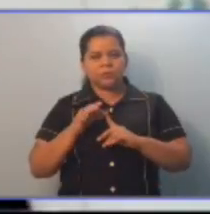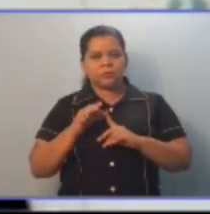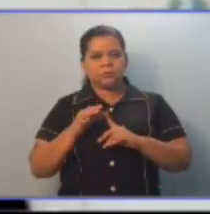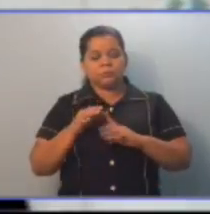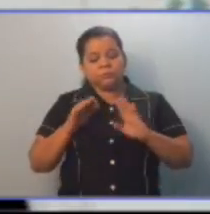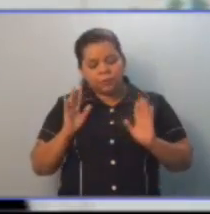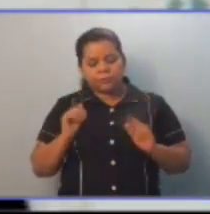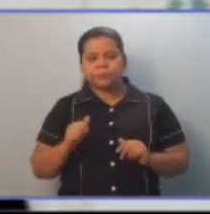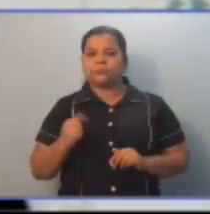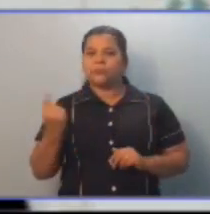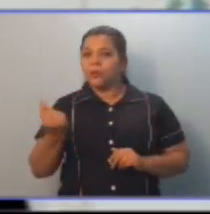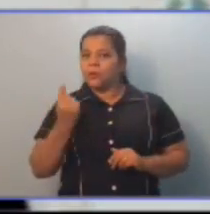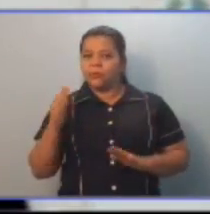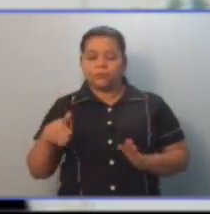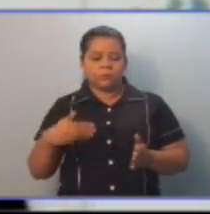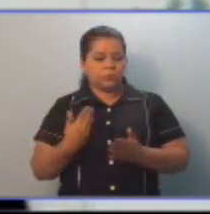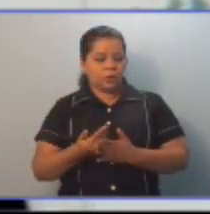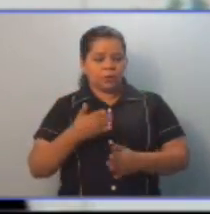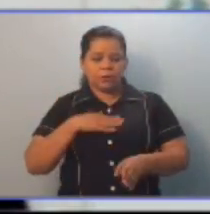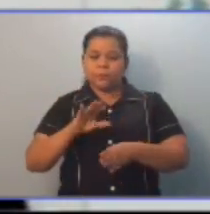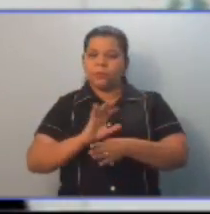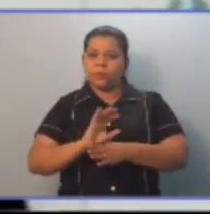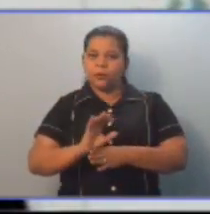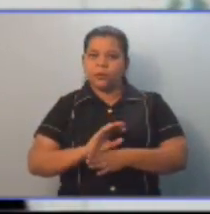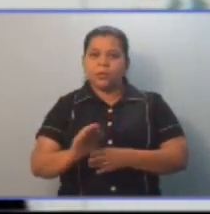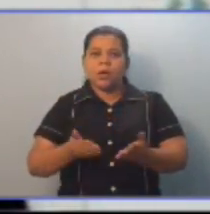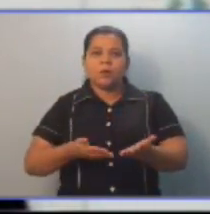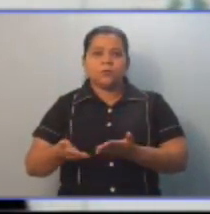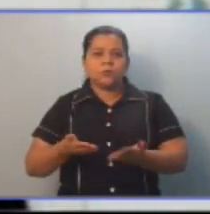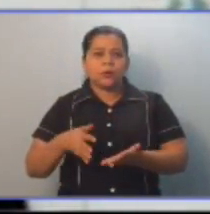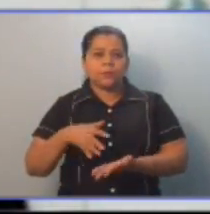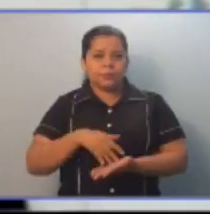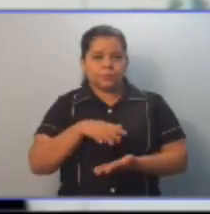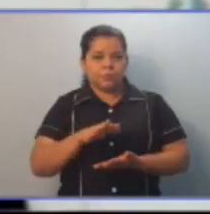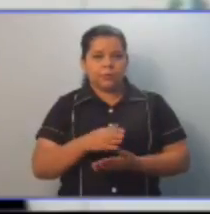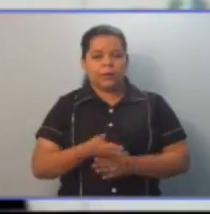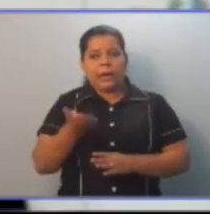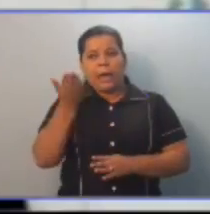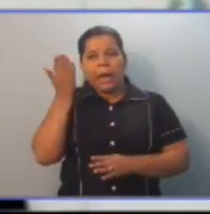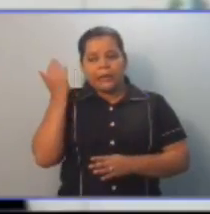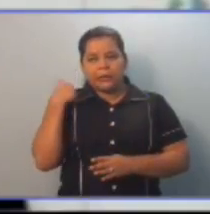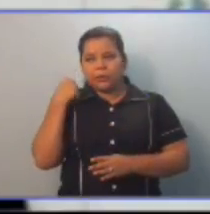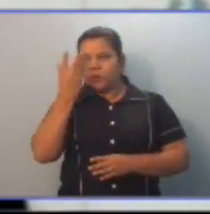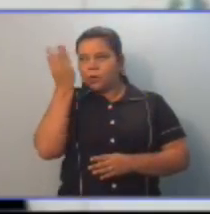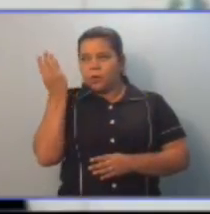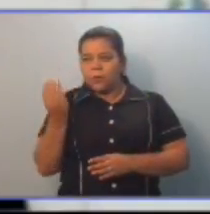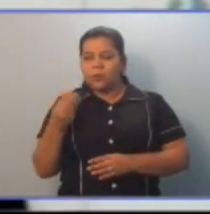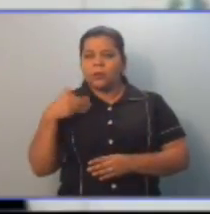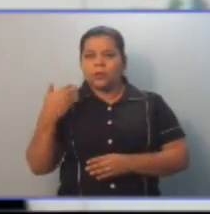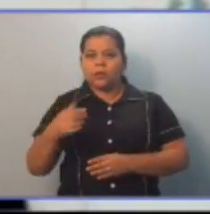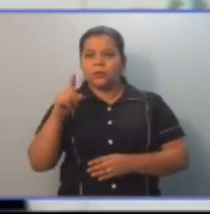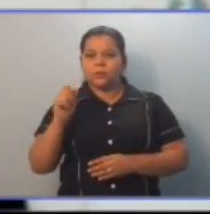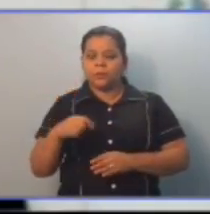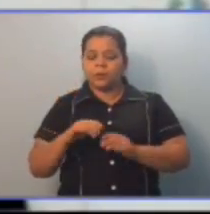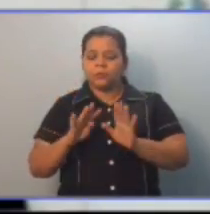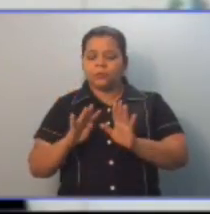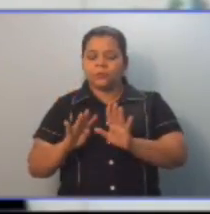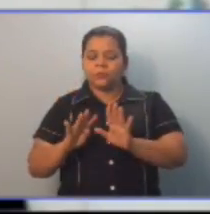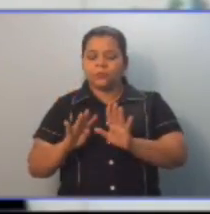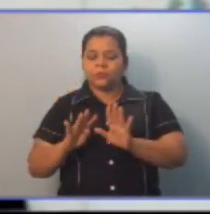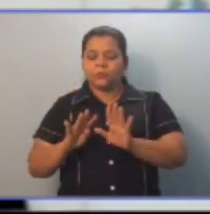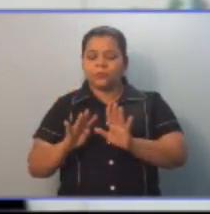Bueno, básicamente toda mi carrera profesional ha sido en el servicio público. Desde que me gradué de la UCA en el año 1996, ese mismo año